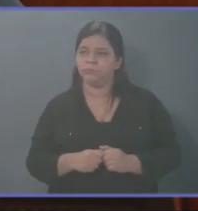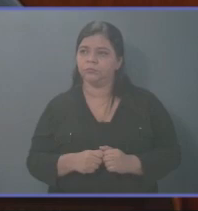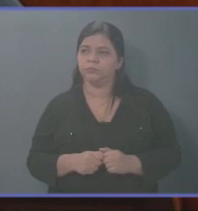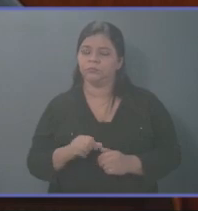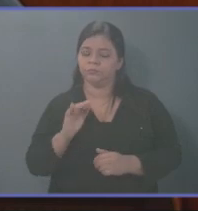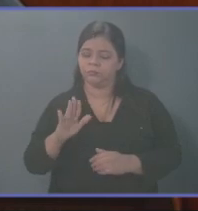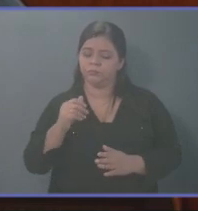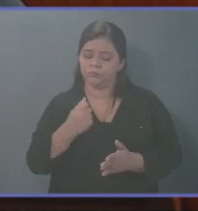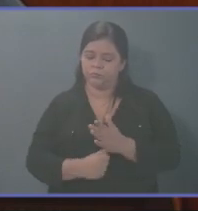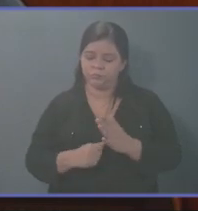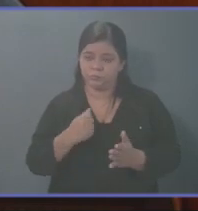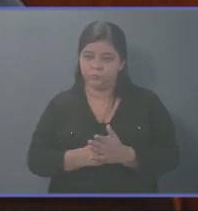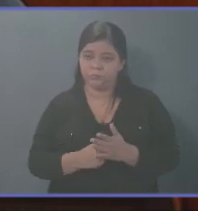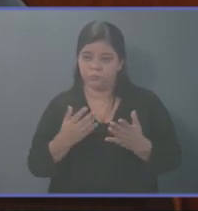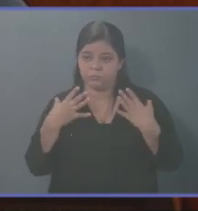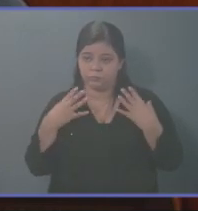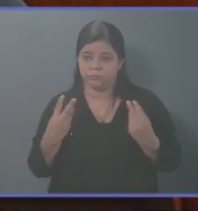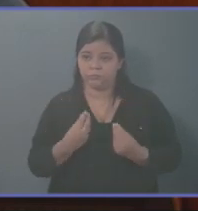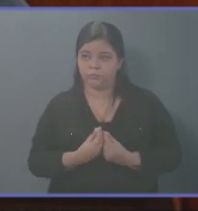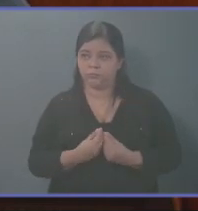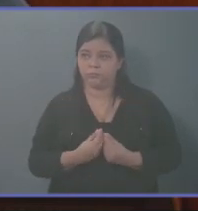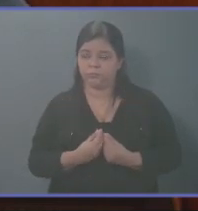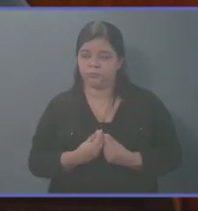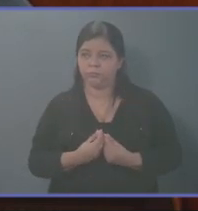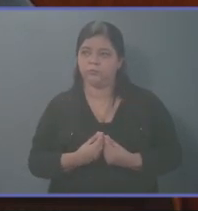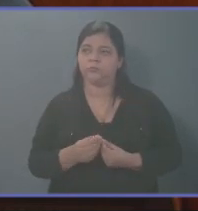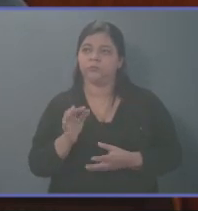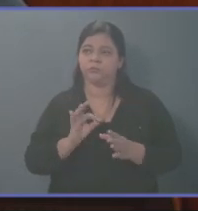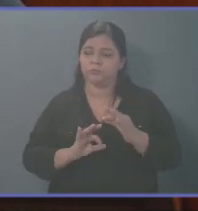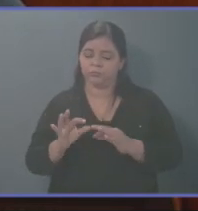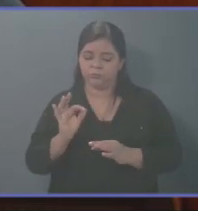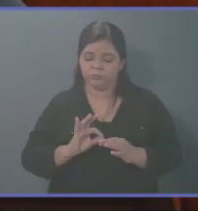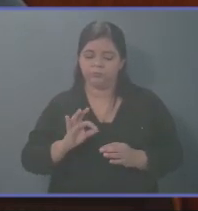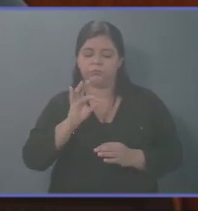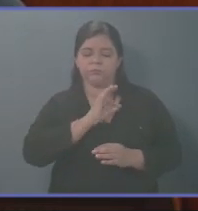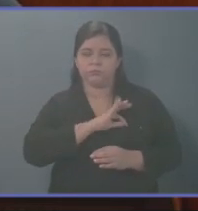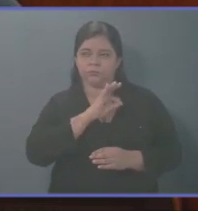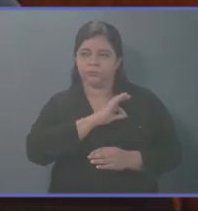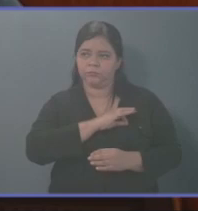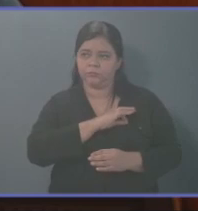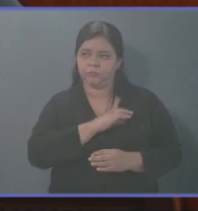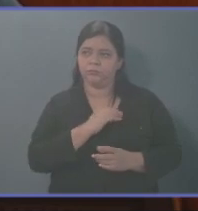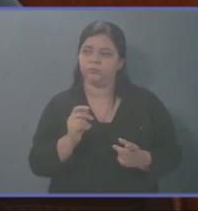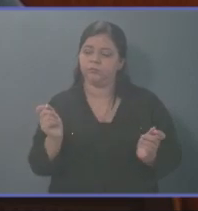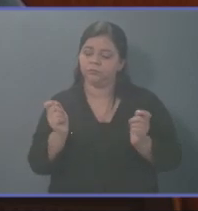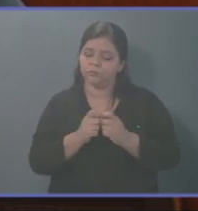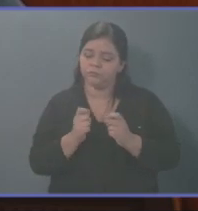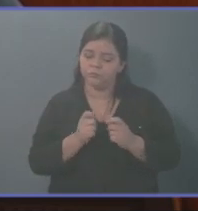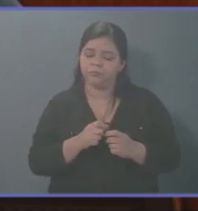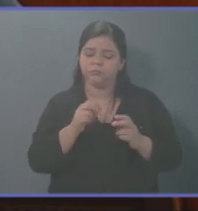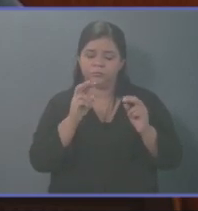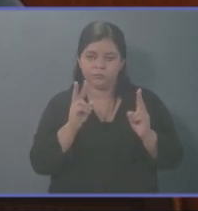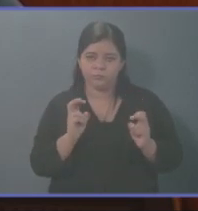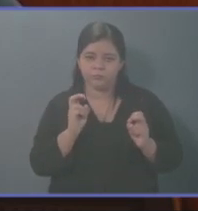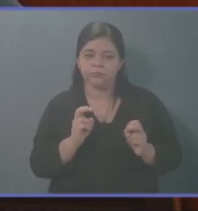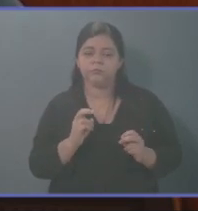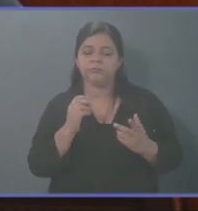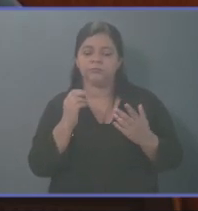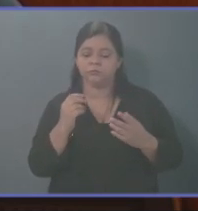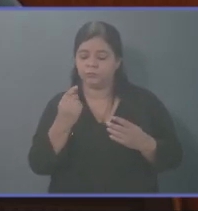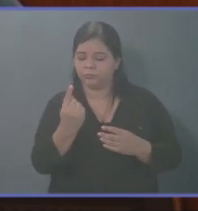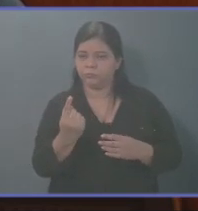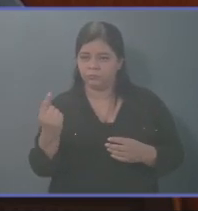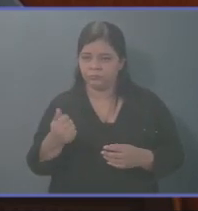a lo largo de luchas sociales que han hecho, algún tipo de beneficio. Es específicamente para el tema de